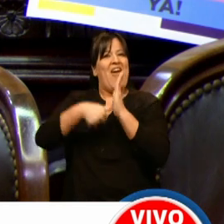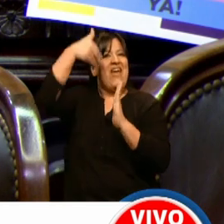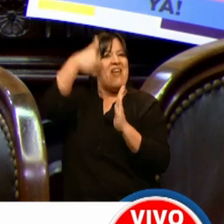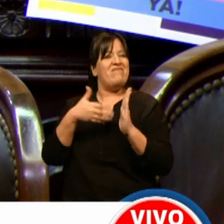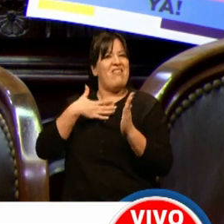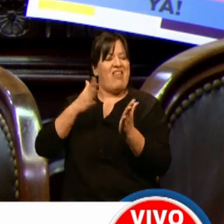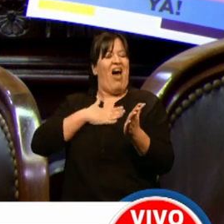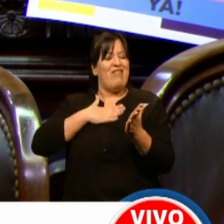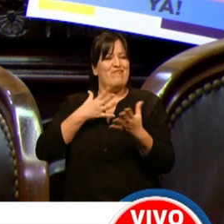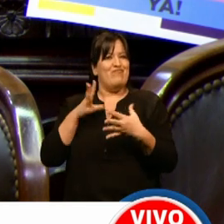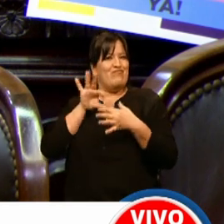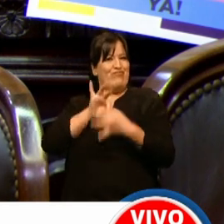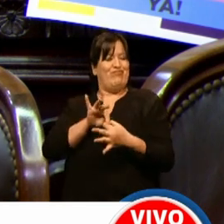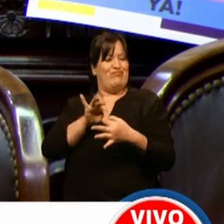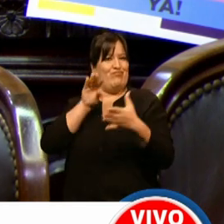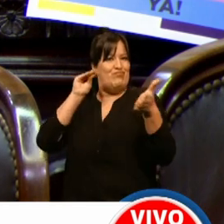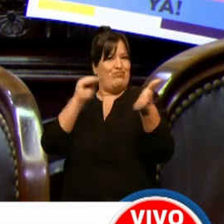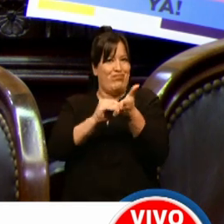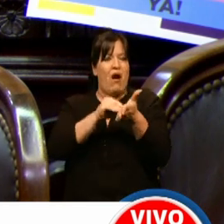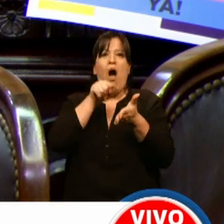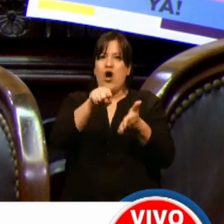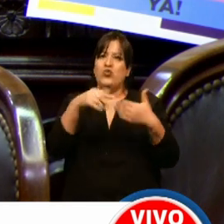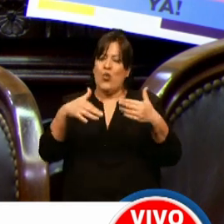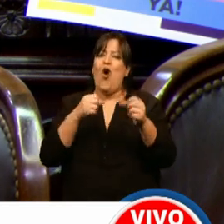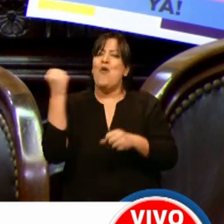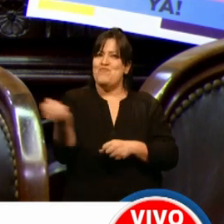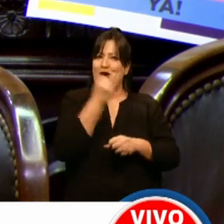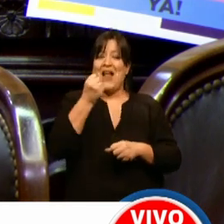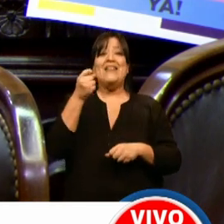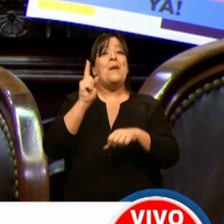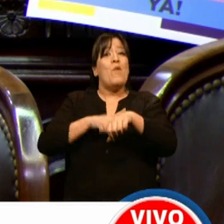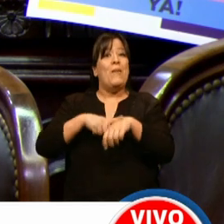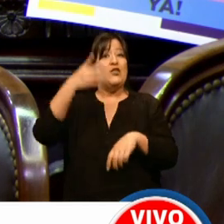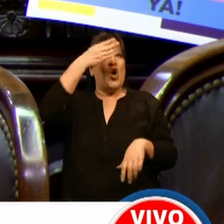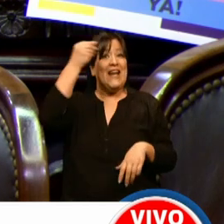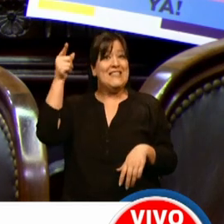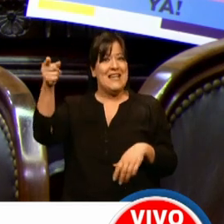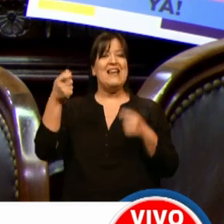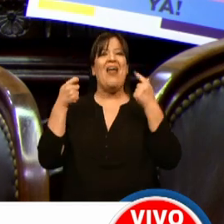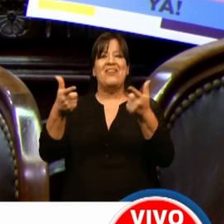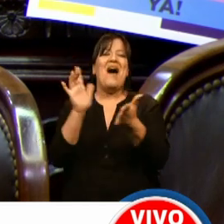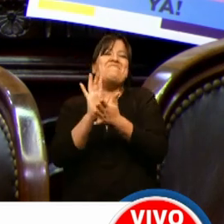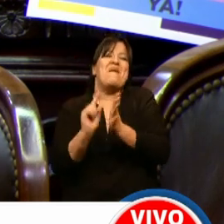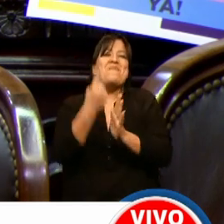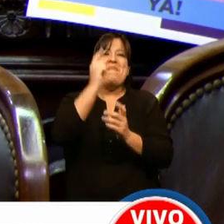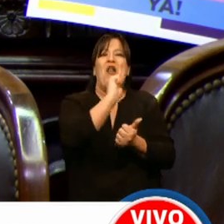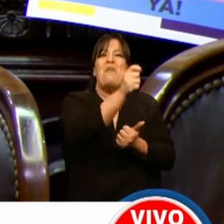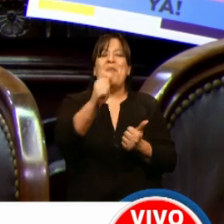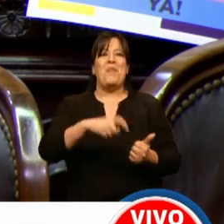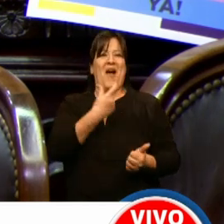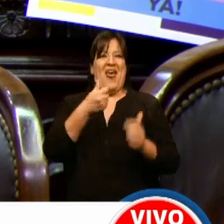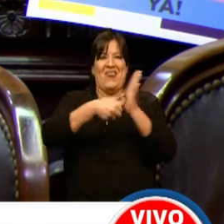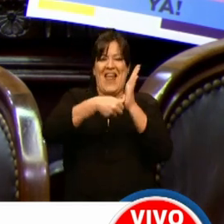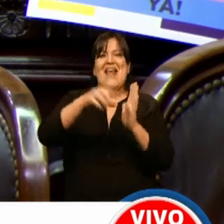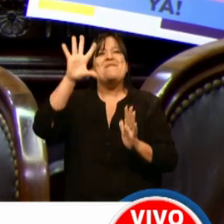tuvo un acto de importante reparación cuando christina otorgó los primeros dni recuerdo que